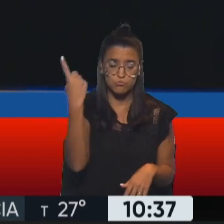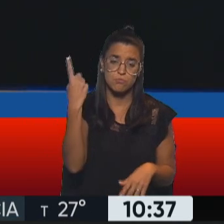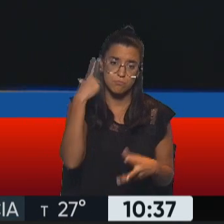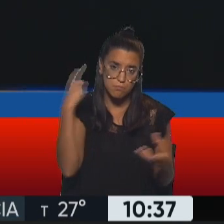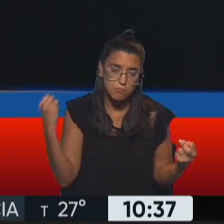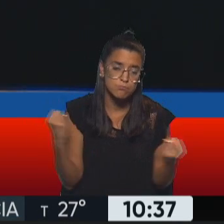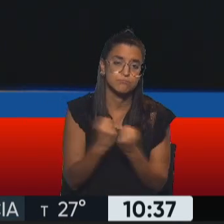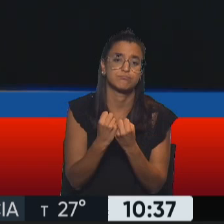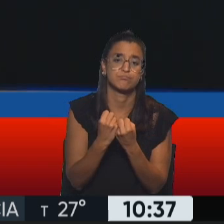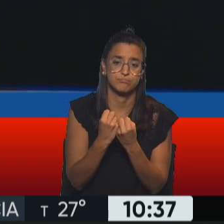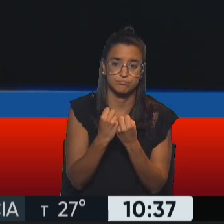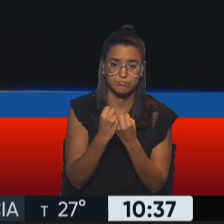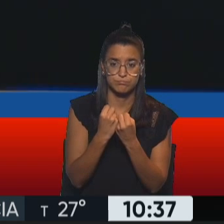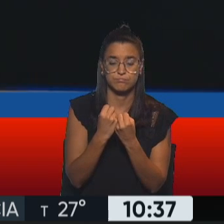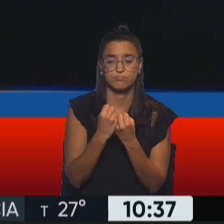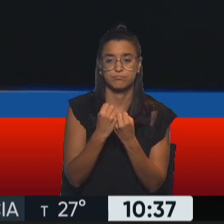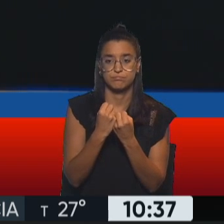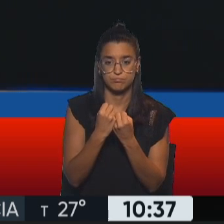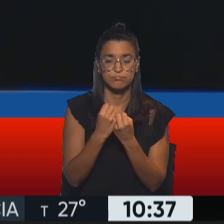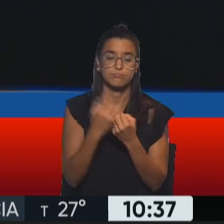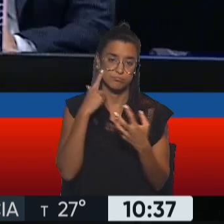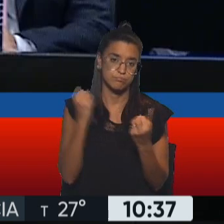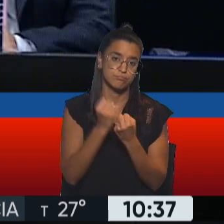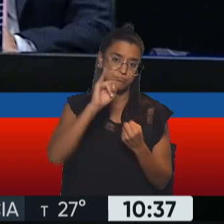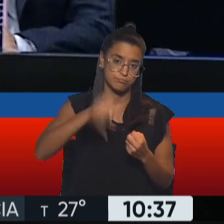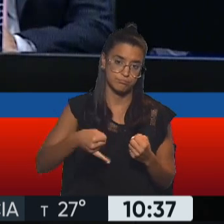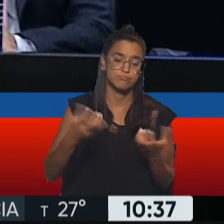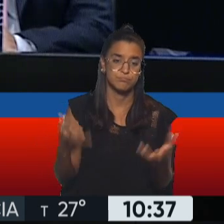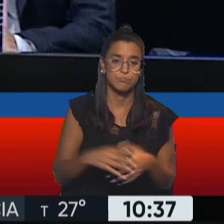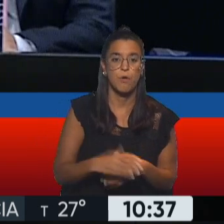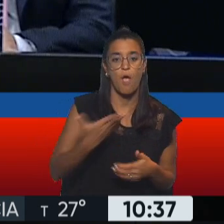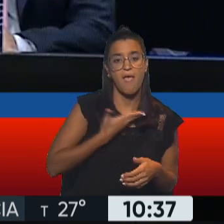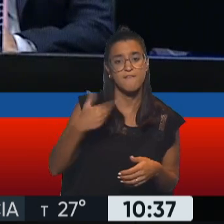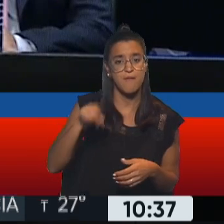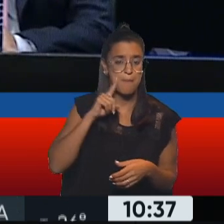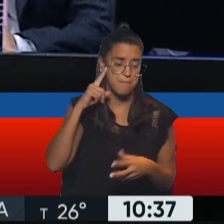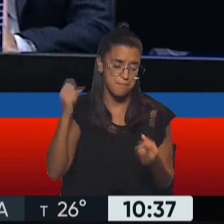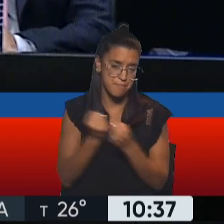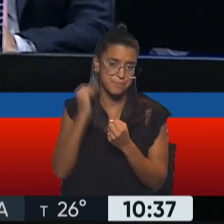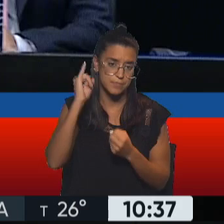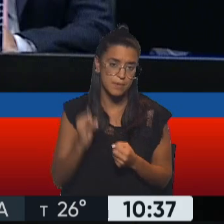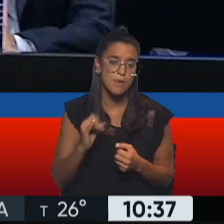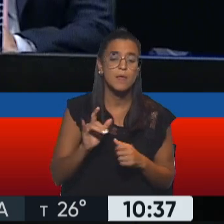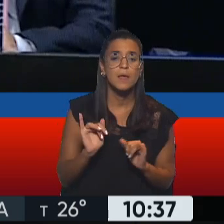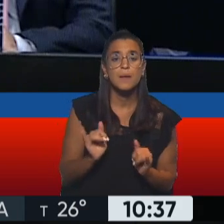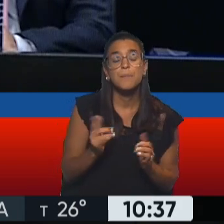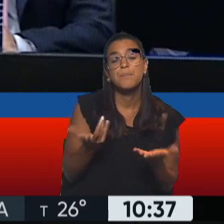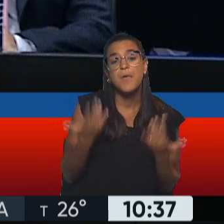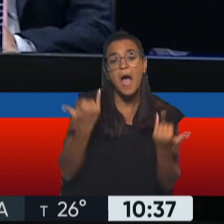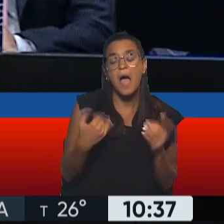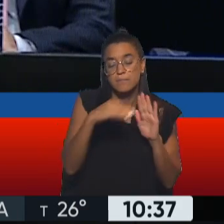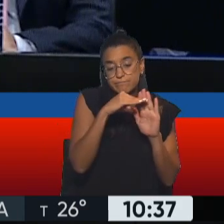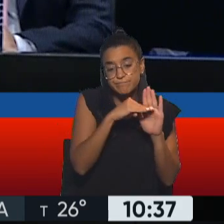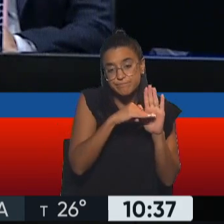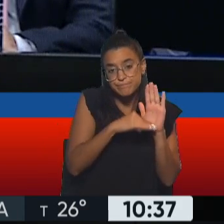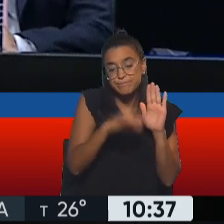acordó y llegó a un acuerdo con el Fondo Monetario Internacional, que tiene una serie de tópicos